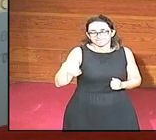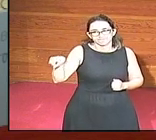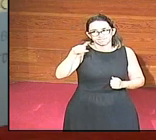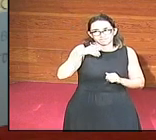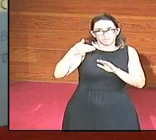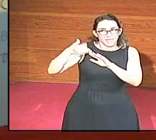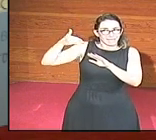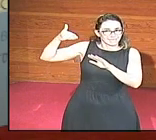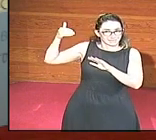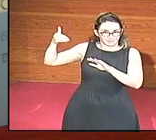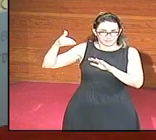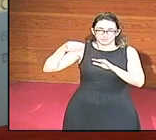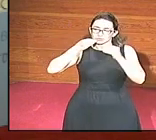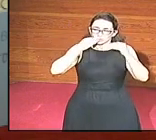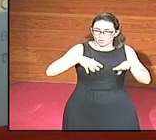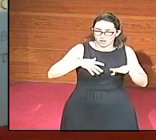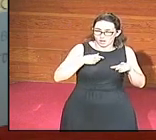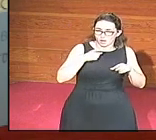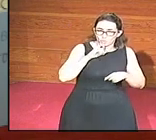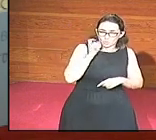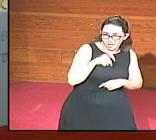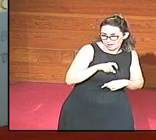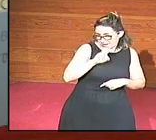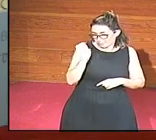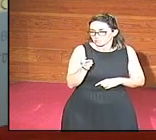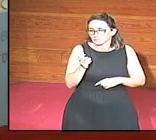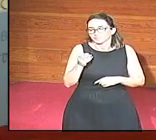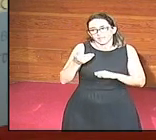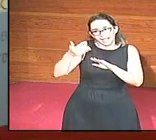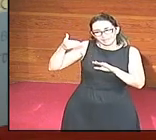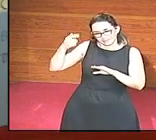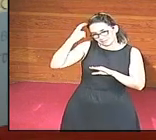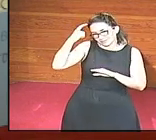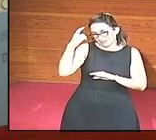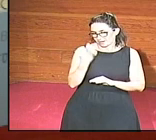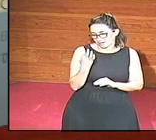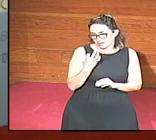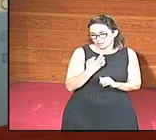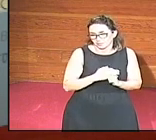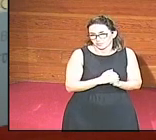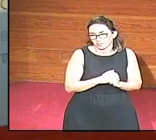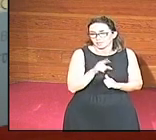antecedentes sobre esto. Y porque yo también